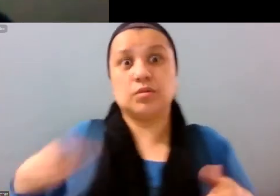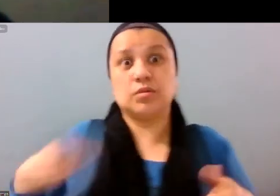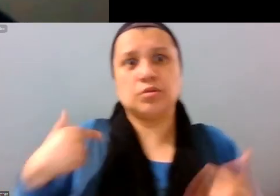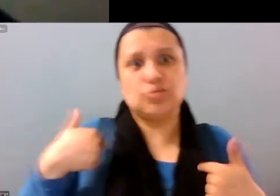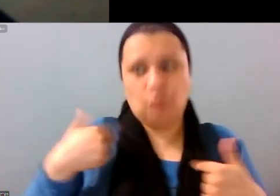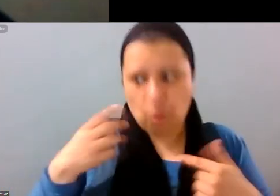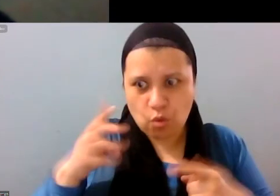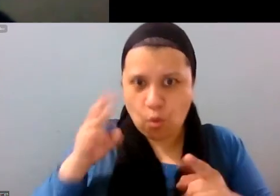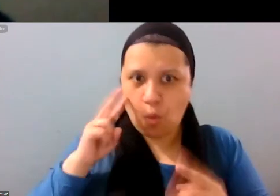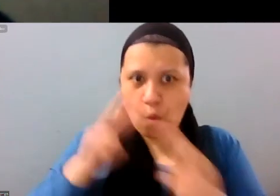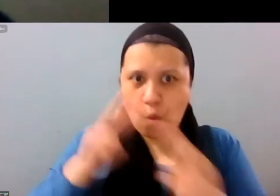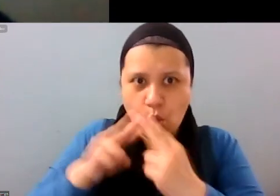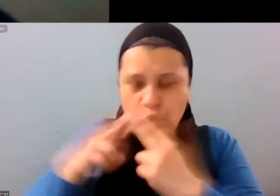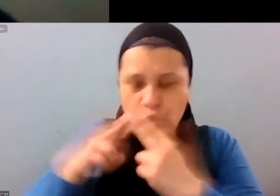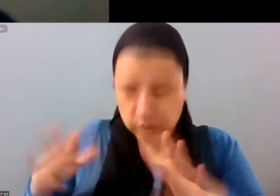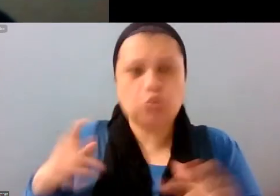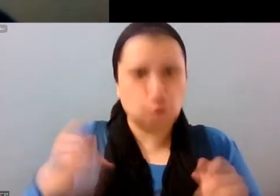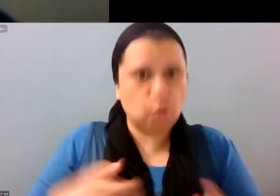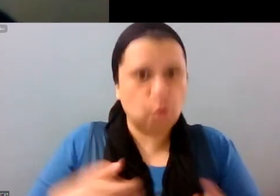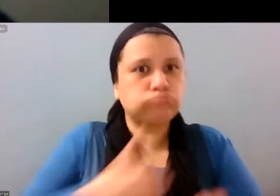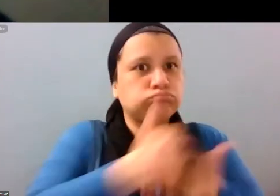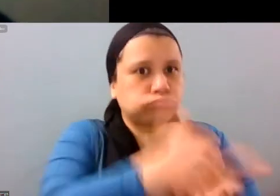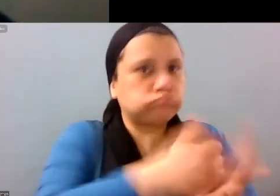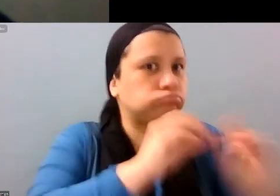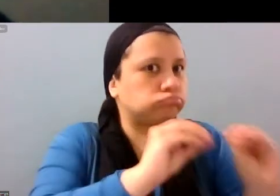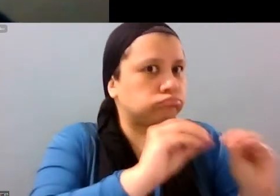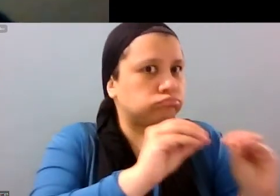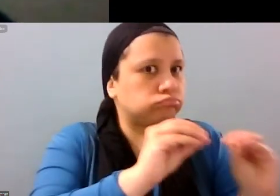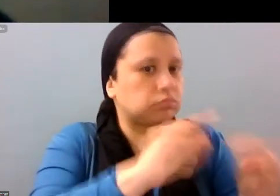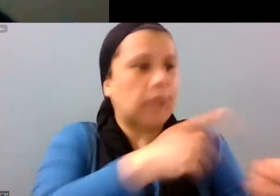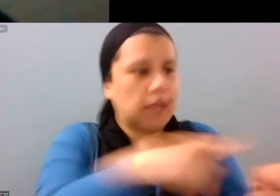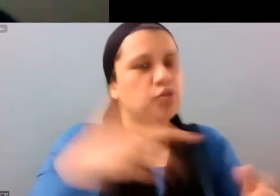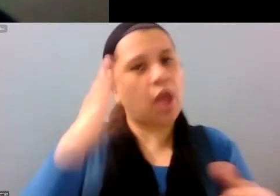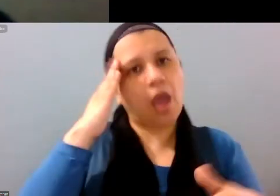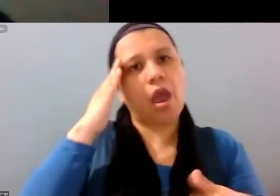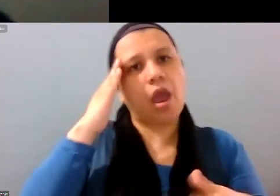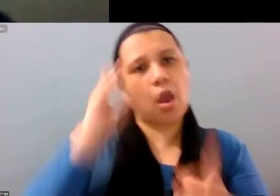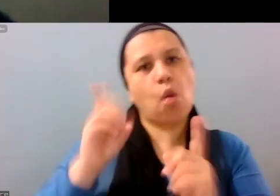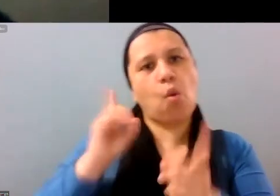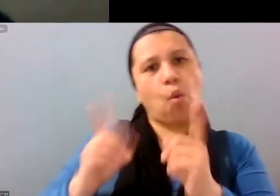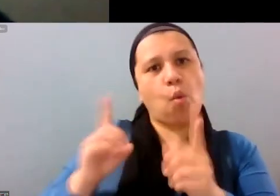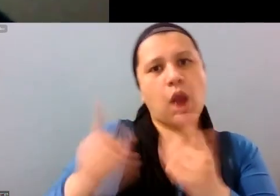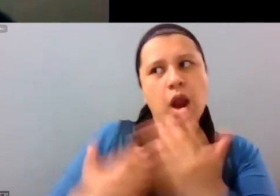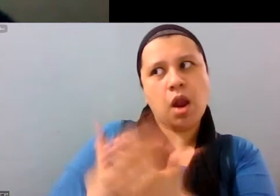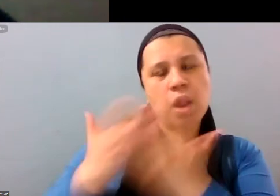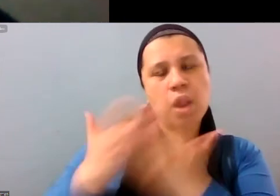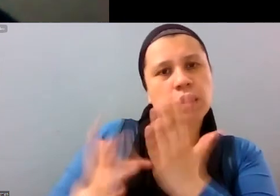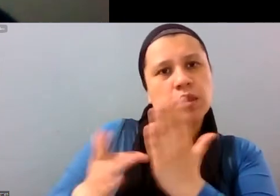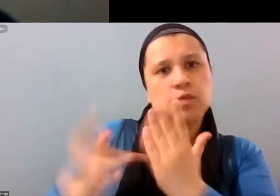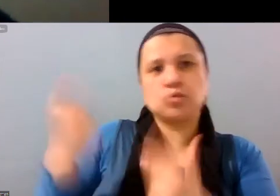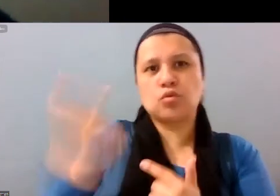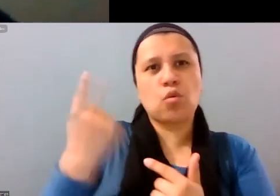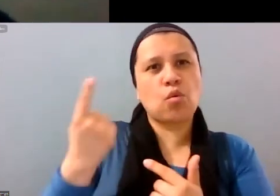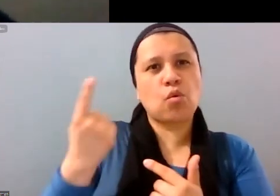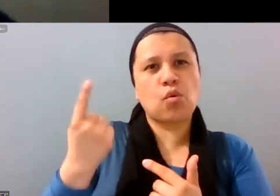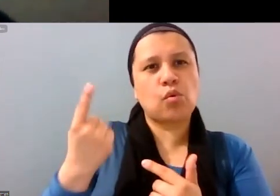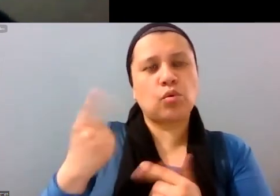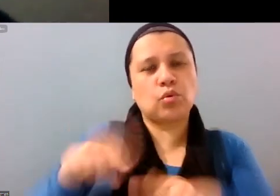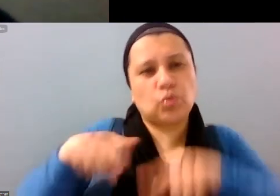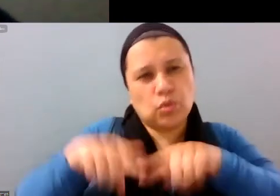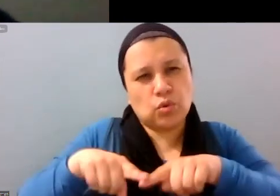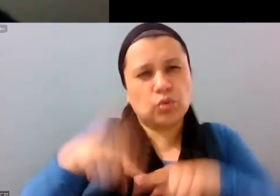los pongo a ellos también a que ellos se familiaricen un poquito con más tecnología que no sean no estén cerrados a la